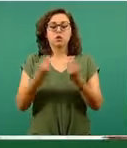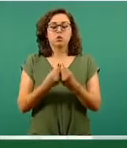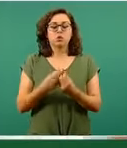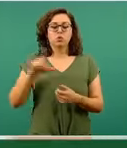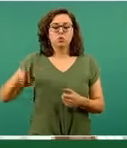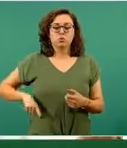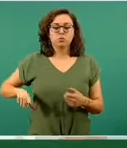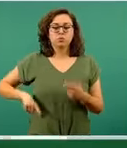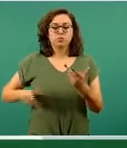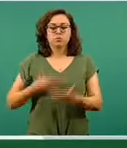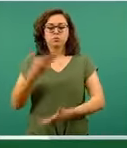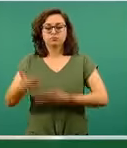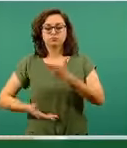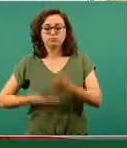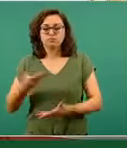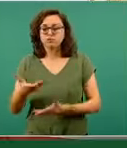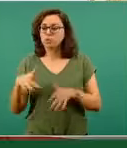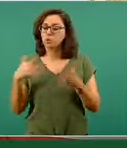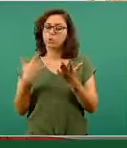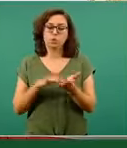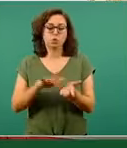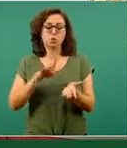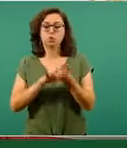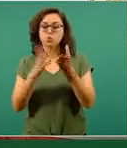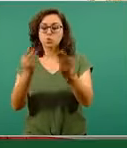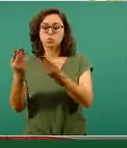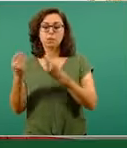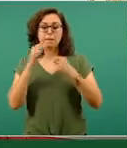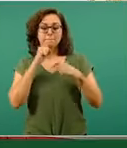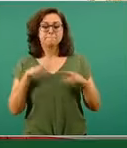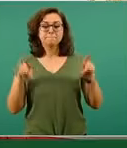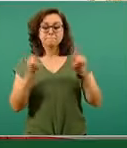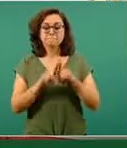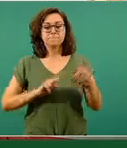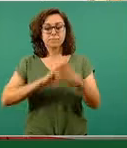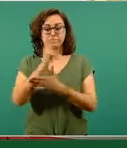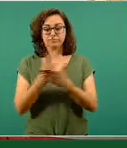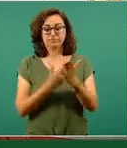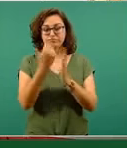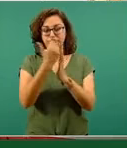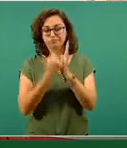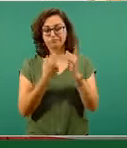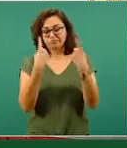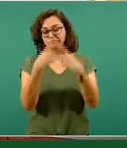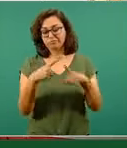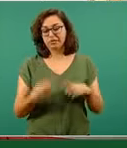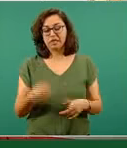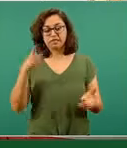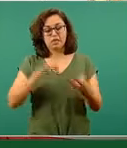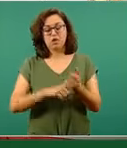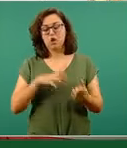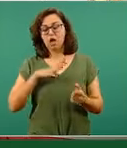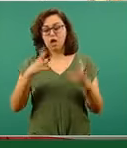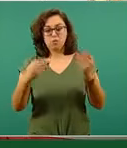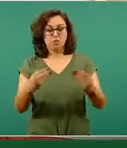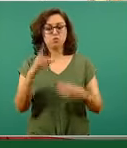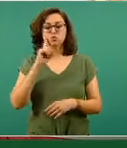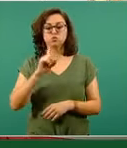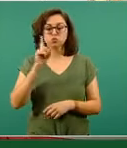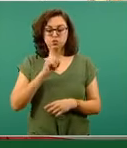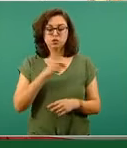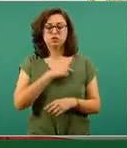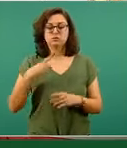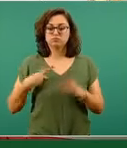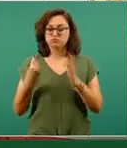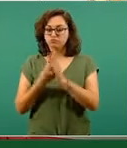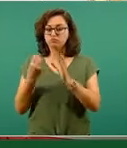la Nación, que hemos tenido un gran apoyo, y de muchos otros promotores de programas. Entonces, en la brigada hay muchas personas y tenemos que capacitarlas